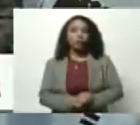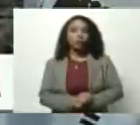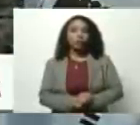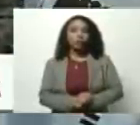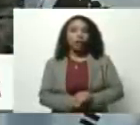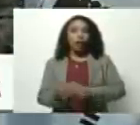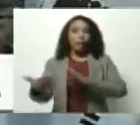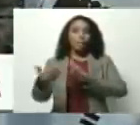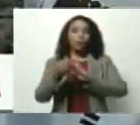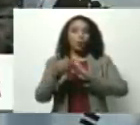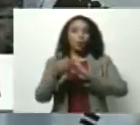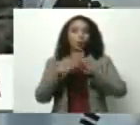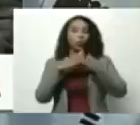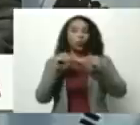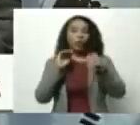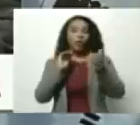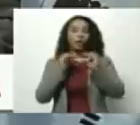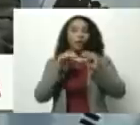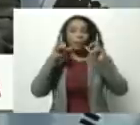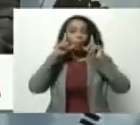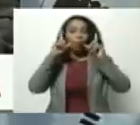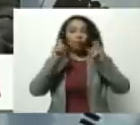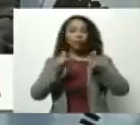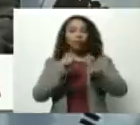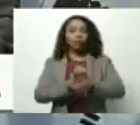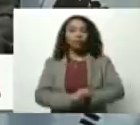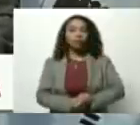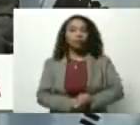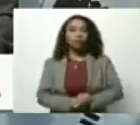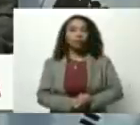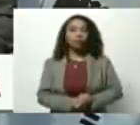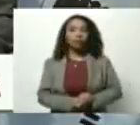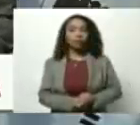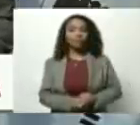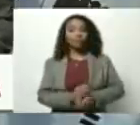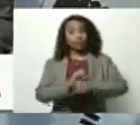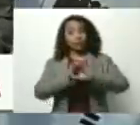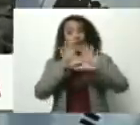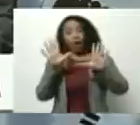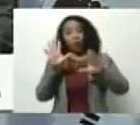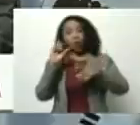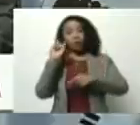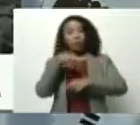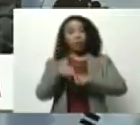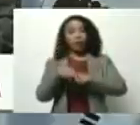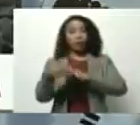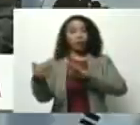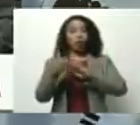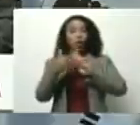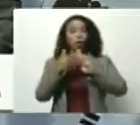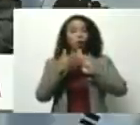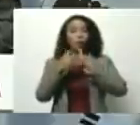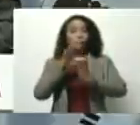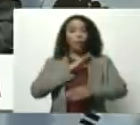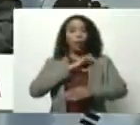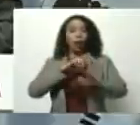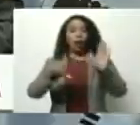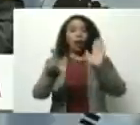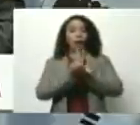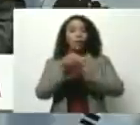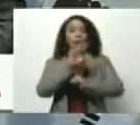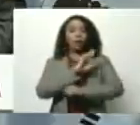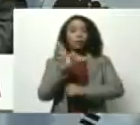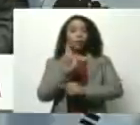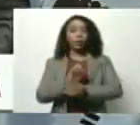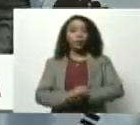agredir toda ética profesional y obviamente también agredir y ofender a las propias leyes de la